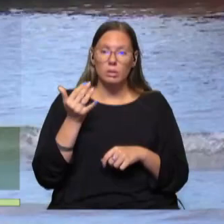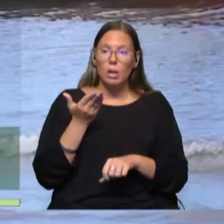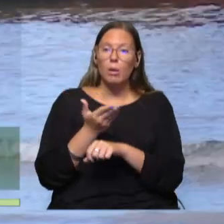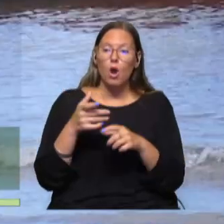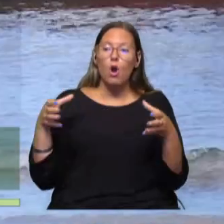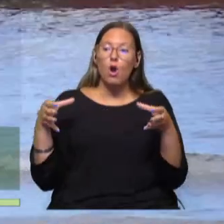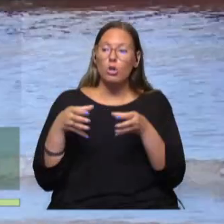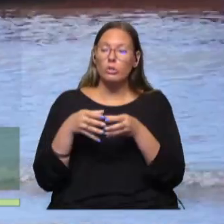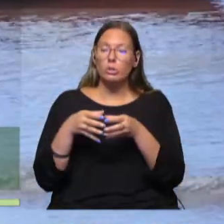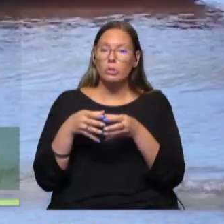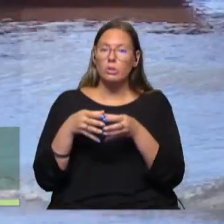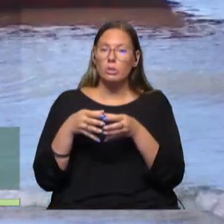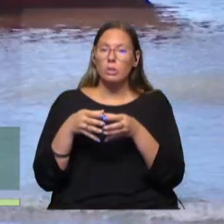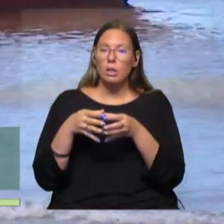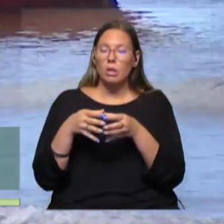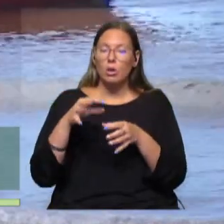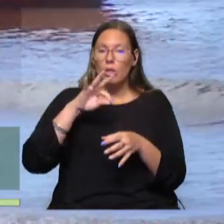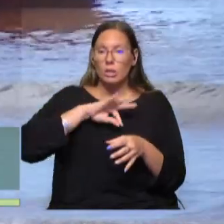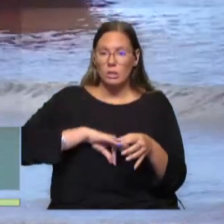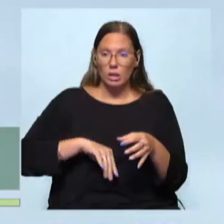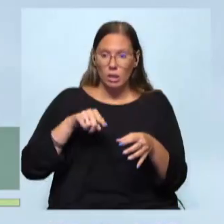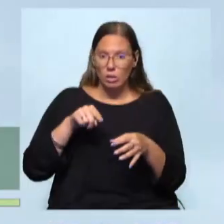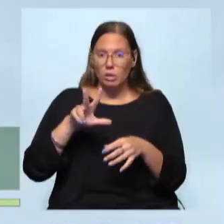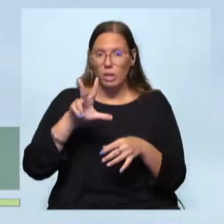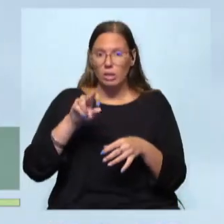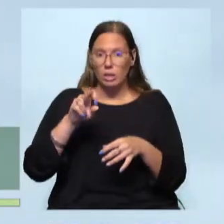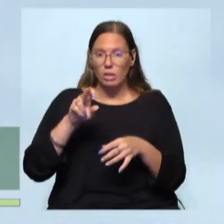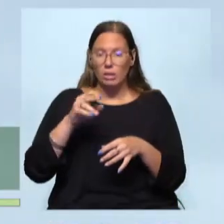consejo de salario. Este consejo de salario se vencería el 30 de abril.